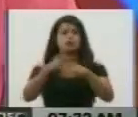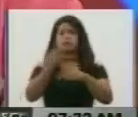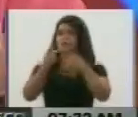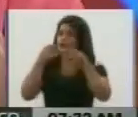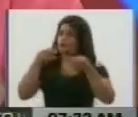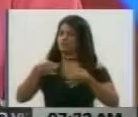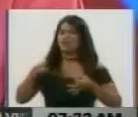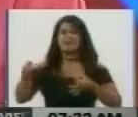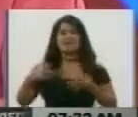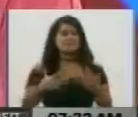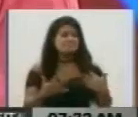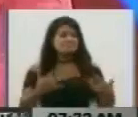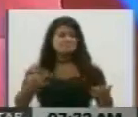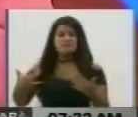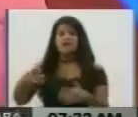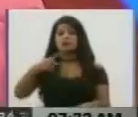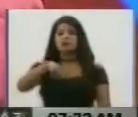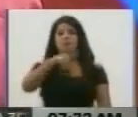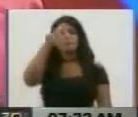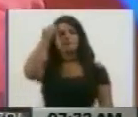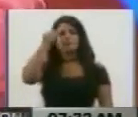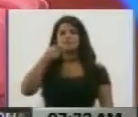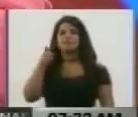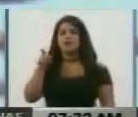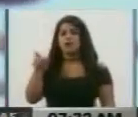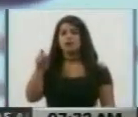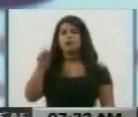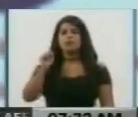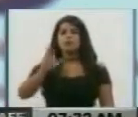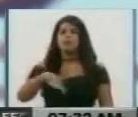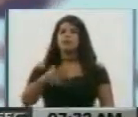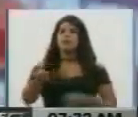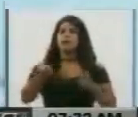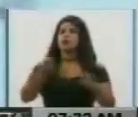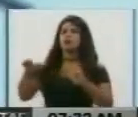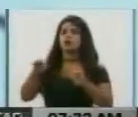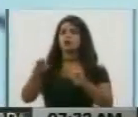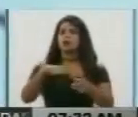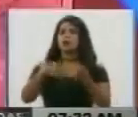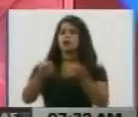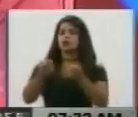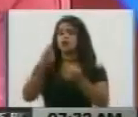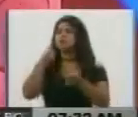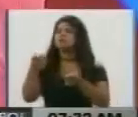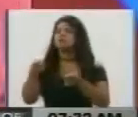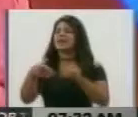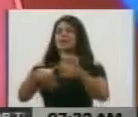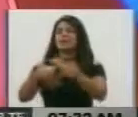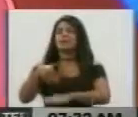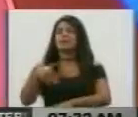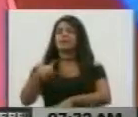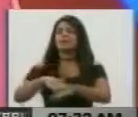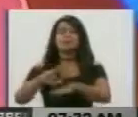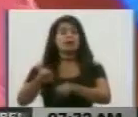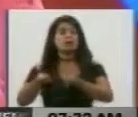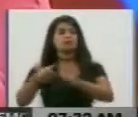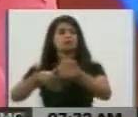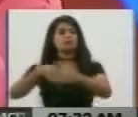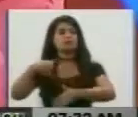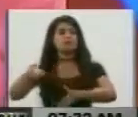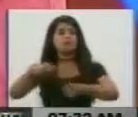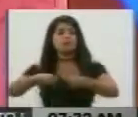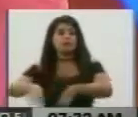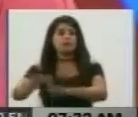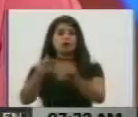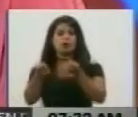da de chévere, poder ellos poner control en un patio trasero, que así nos ven, que se les había ido de las manos, que les